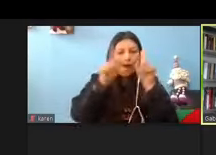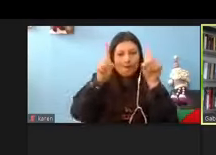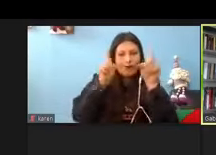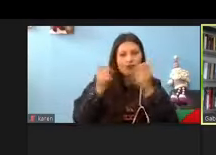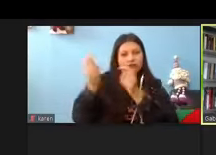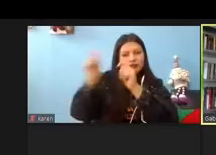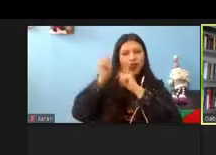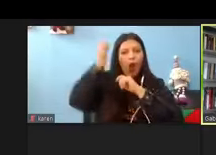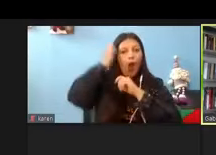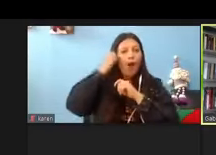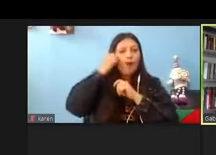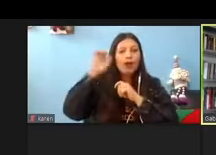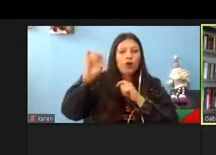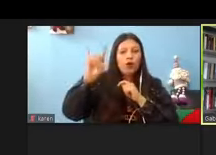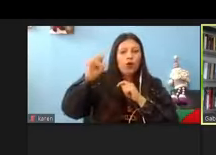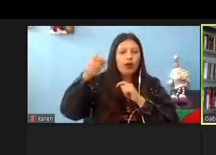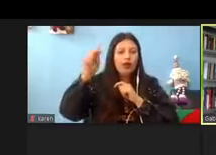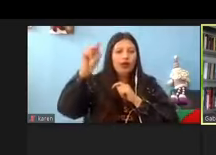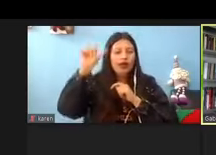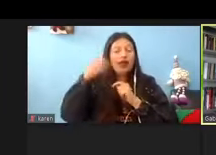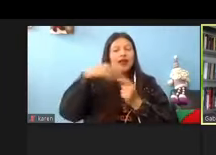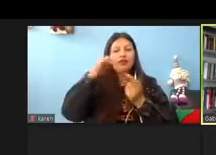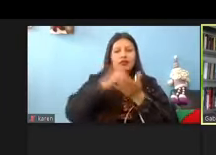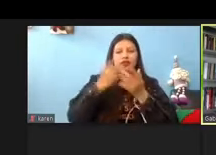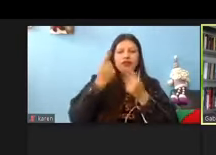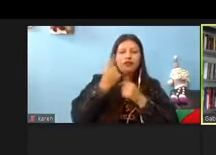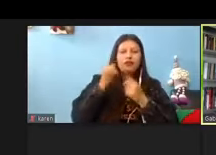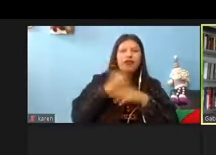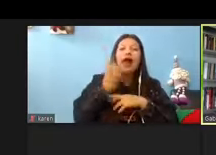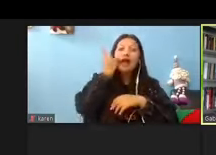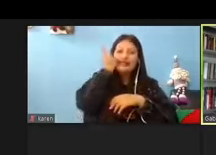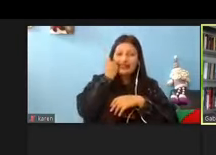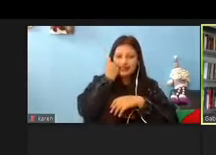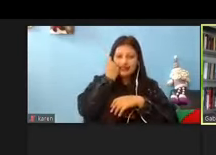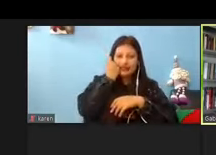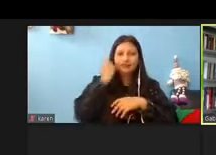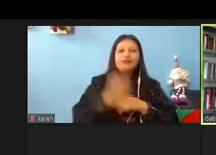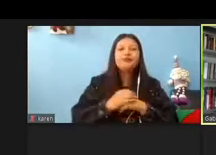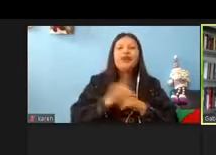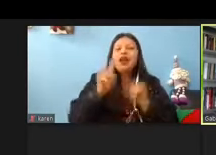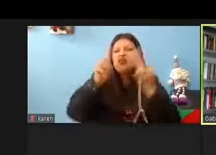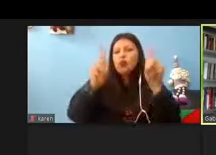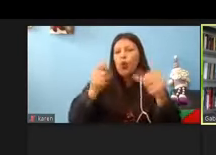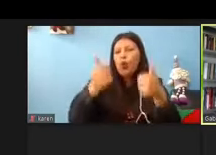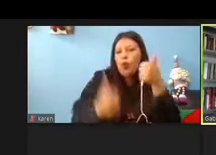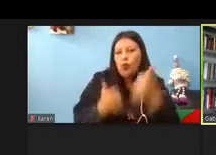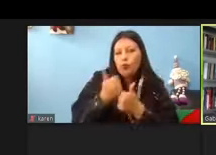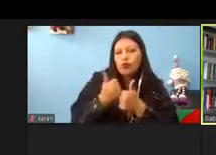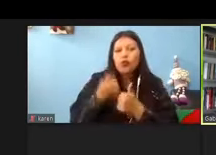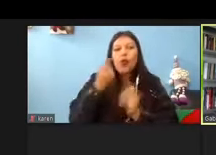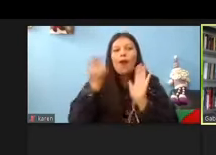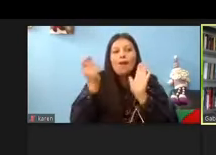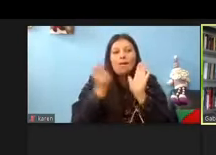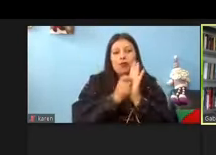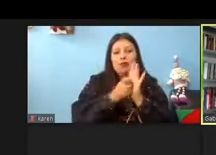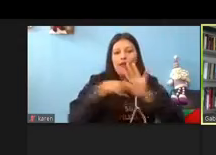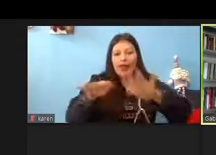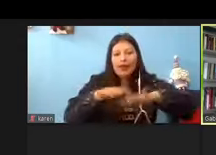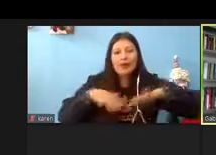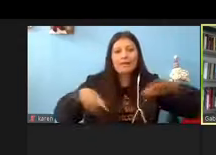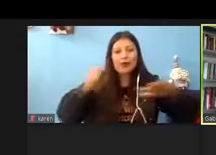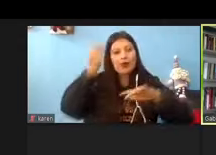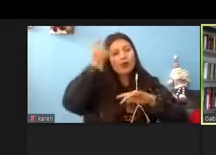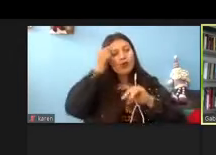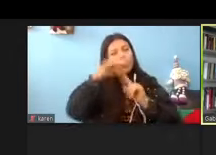profesora Eugenia Lier en la subconferencia central, la del día de ayer. La pregunta es, ¿en qué punto está el campo de las memorias en